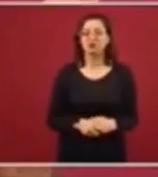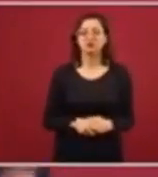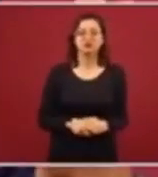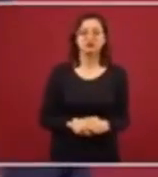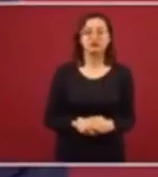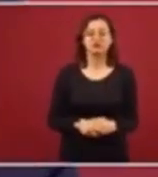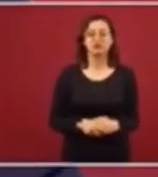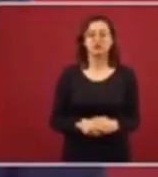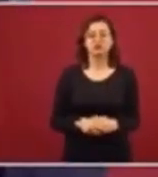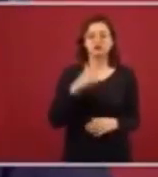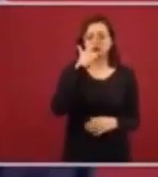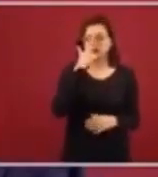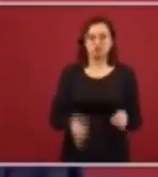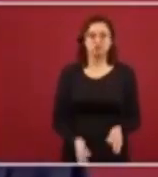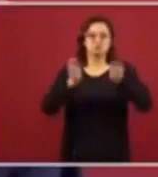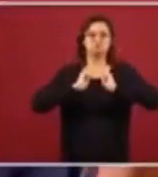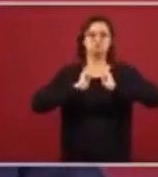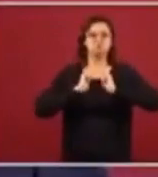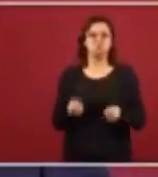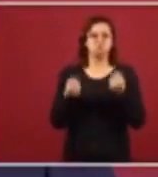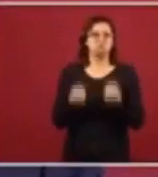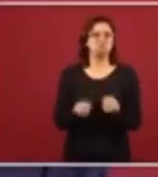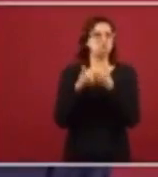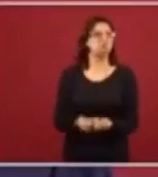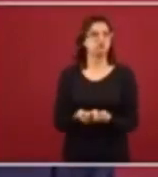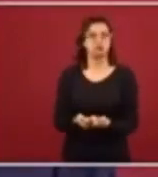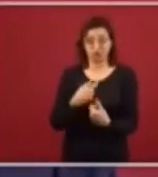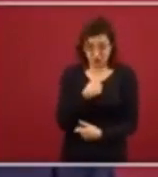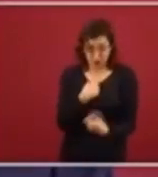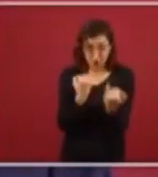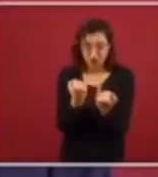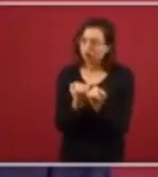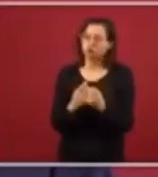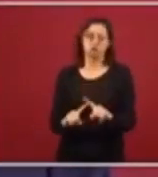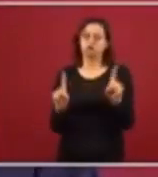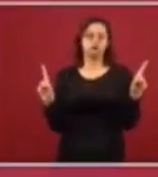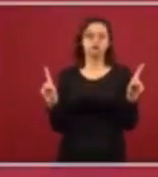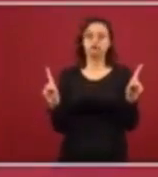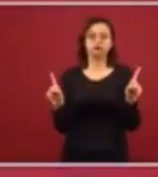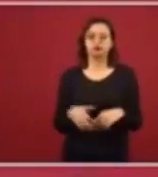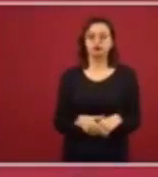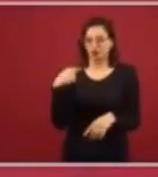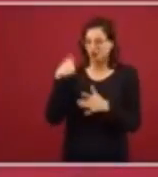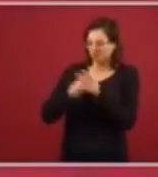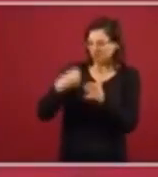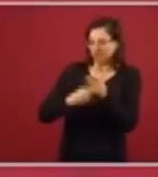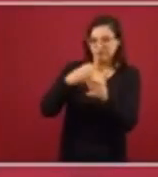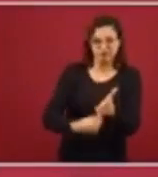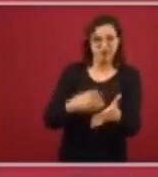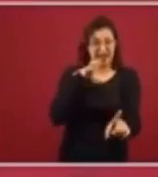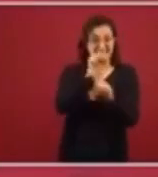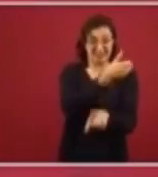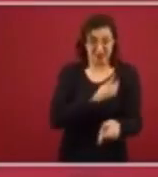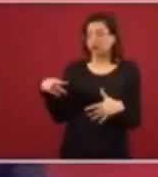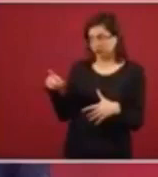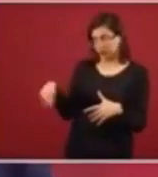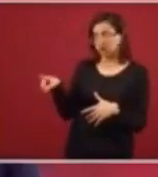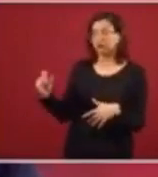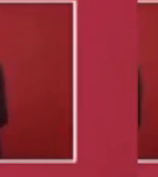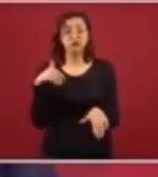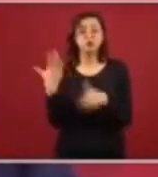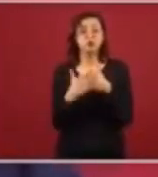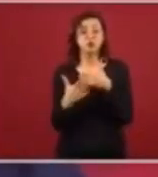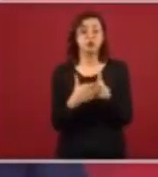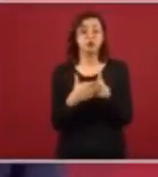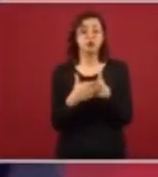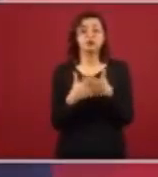Nada más es por el cargo. Yo no estoy aquí por eso. Yo no luché por el cargo, yo lucho para transformar al país, que ya se